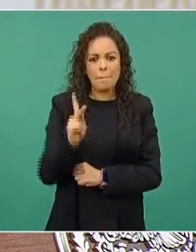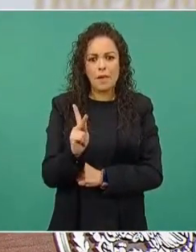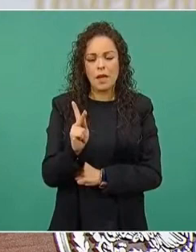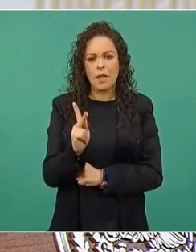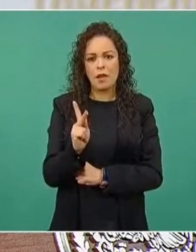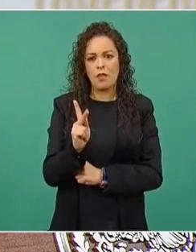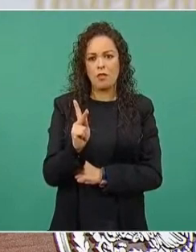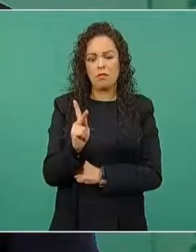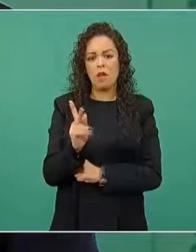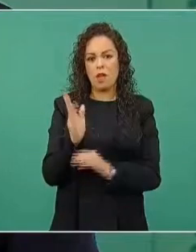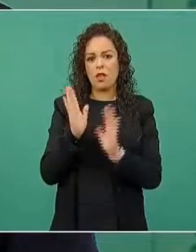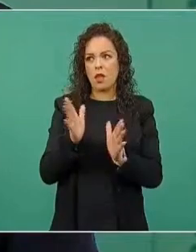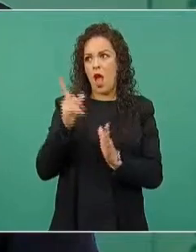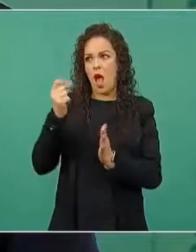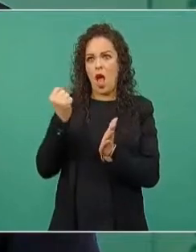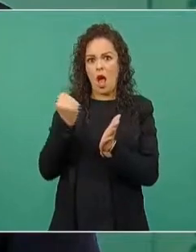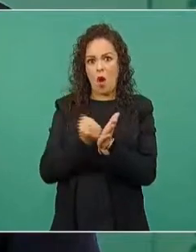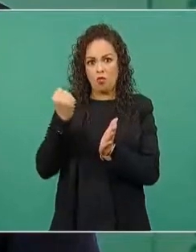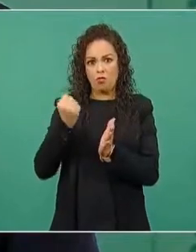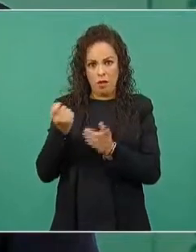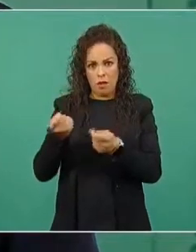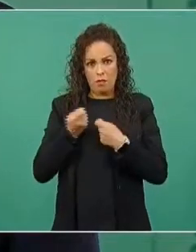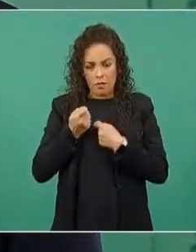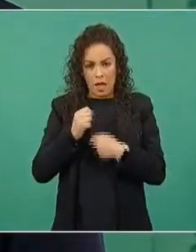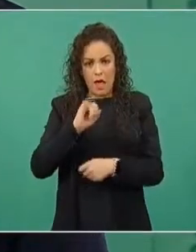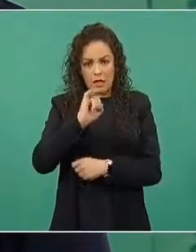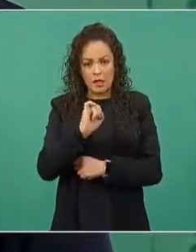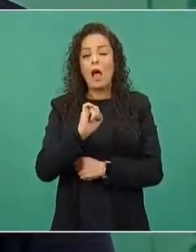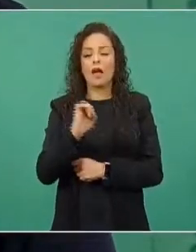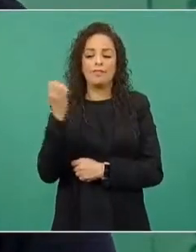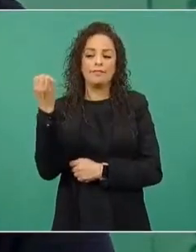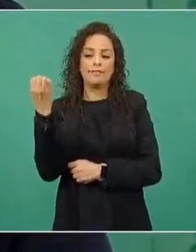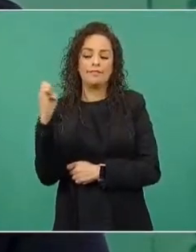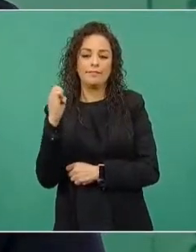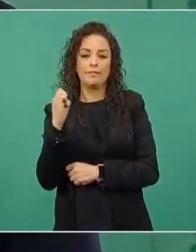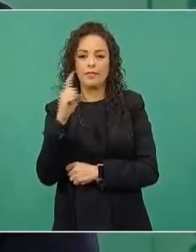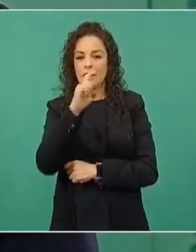autorizado, pagarla en enero y tenemos